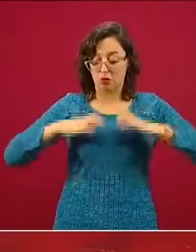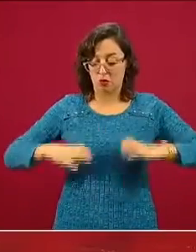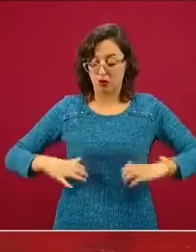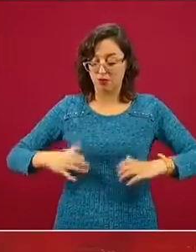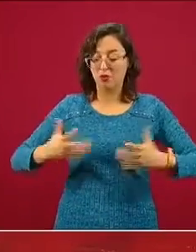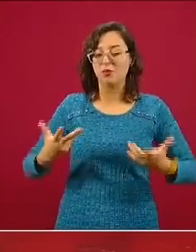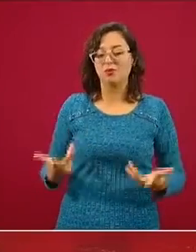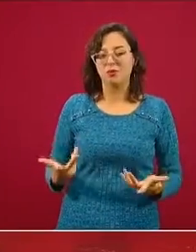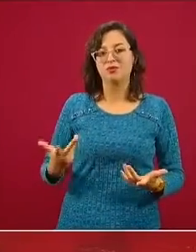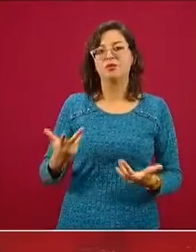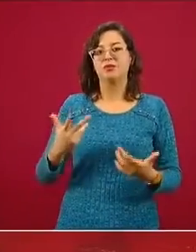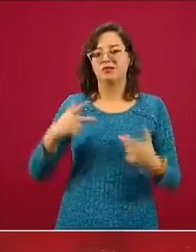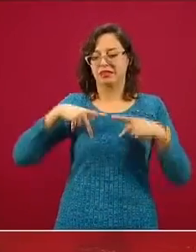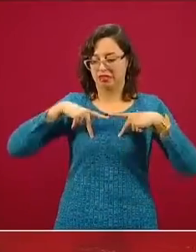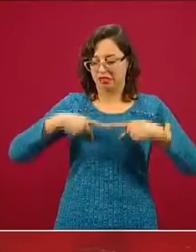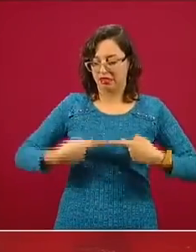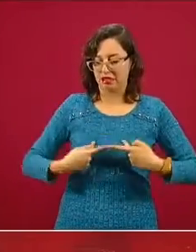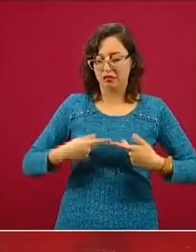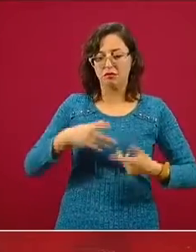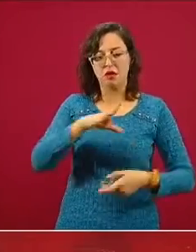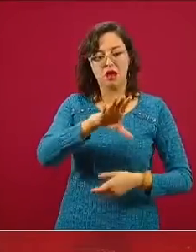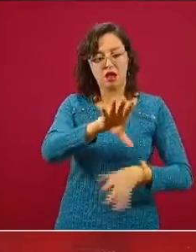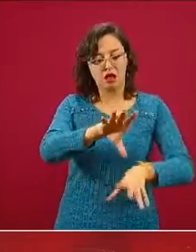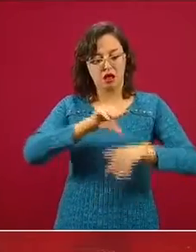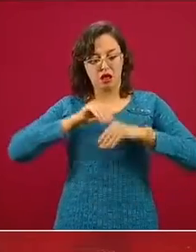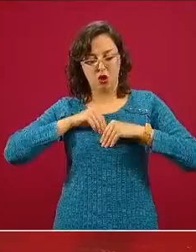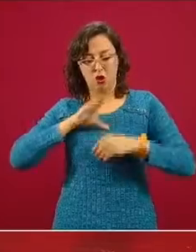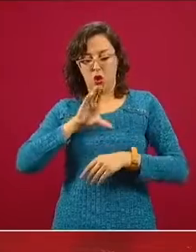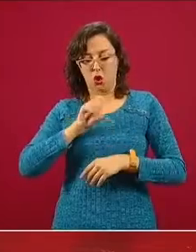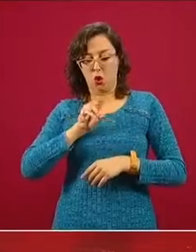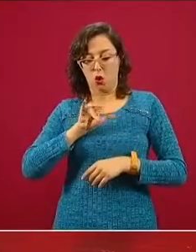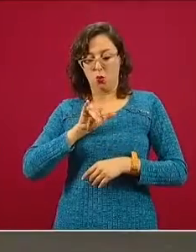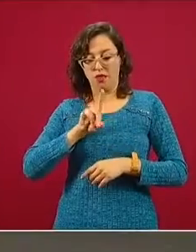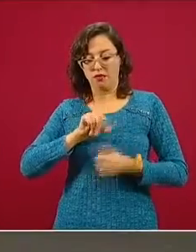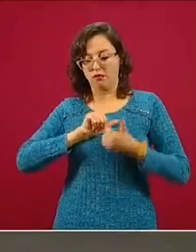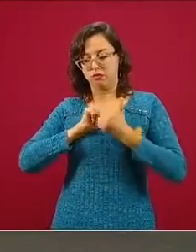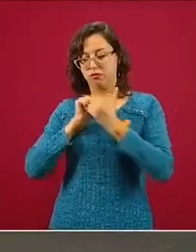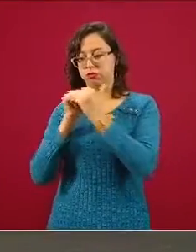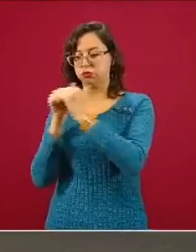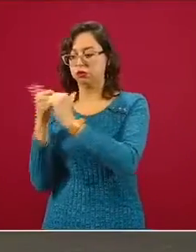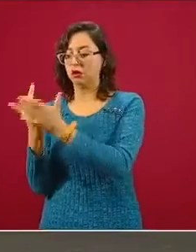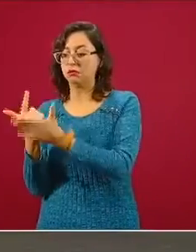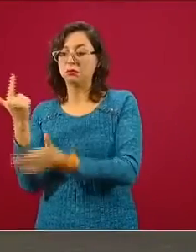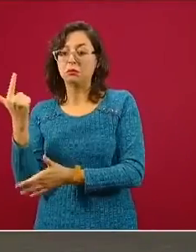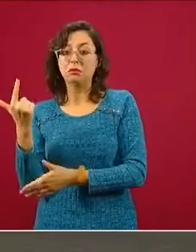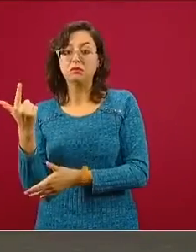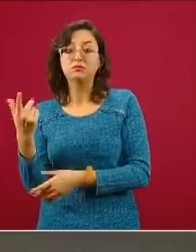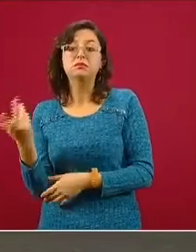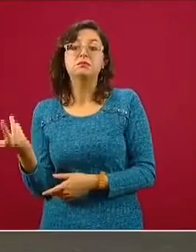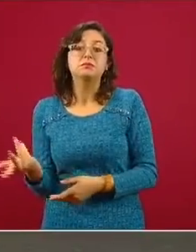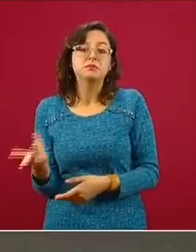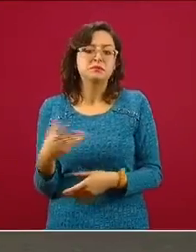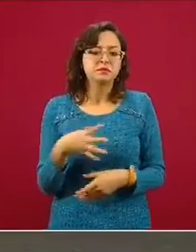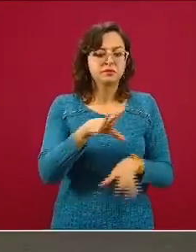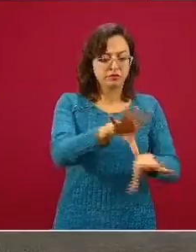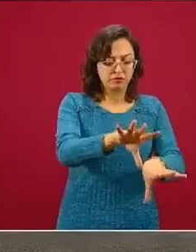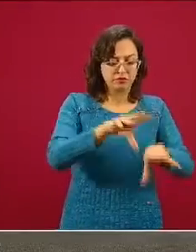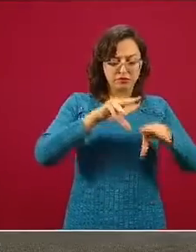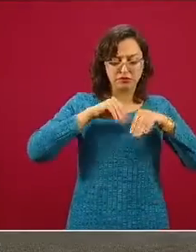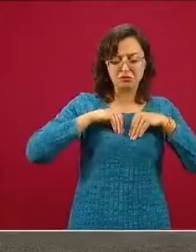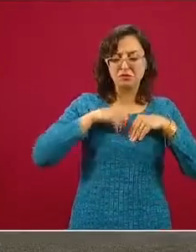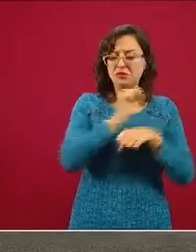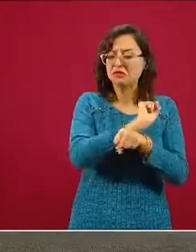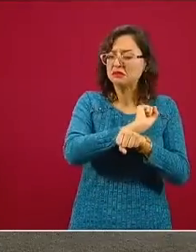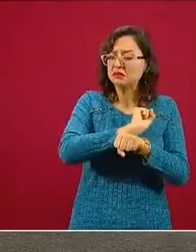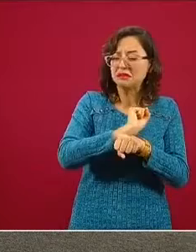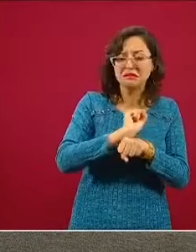persona a que se complique. Y el COVID, siendo una enfermedad originalmente leve, originalmente me refiero cuando empieza la infección